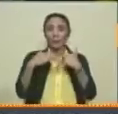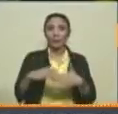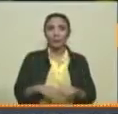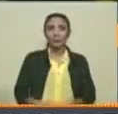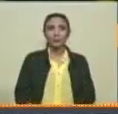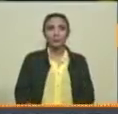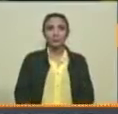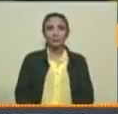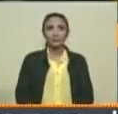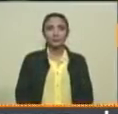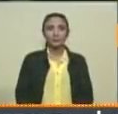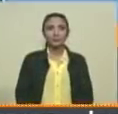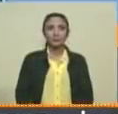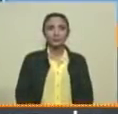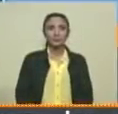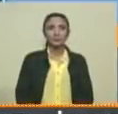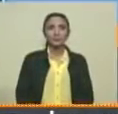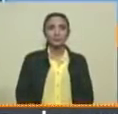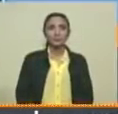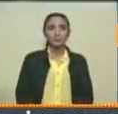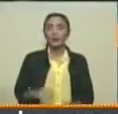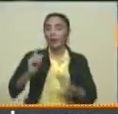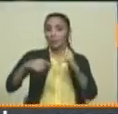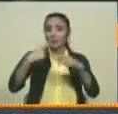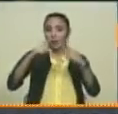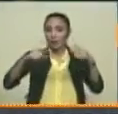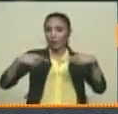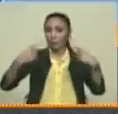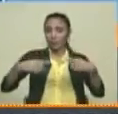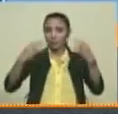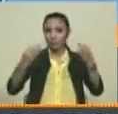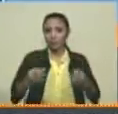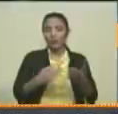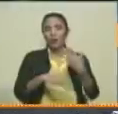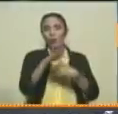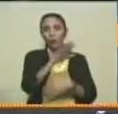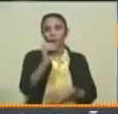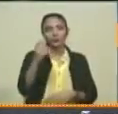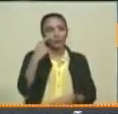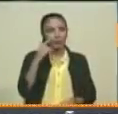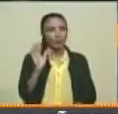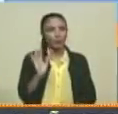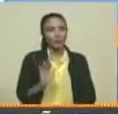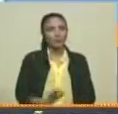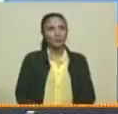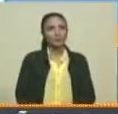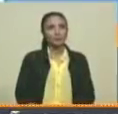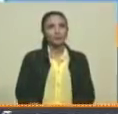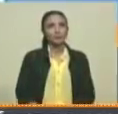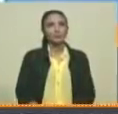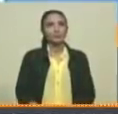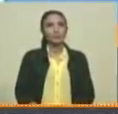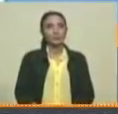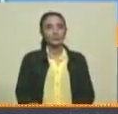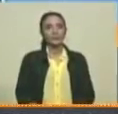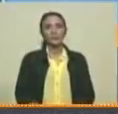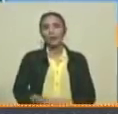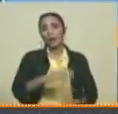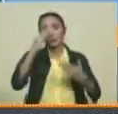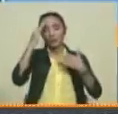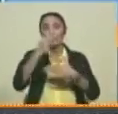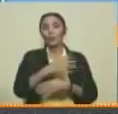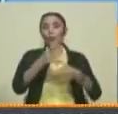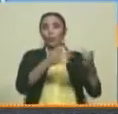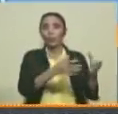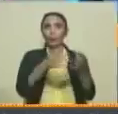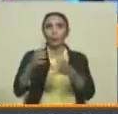también? Mañana ya llega al final. Van a ganar 4-0. Bueno, saludos a Golden State. Ninguno quiere